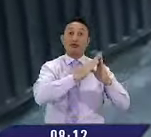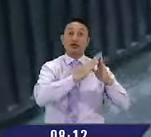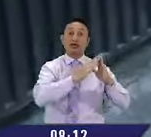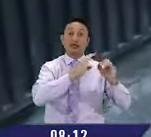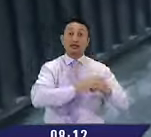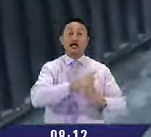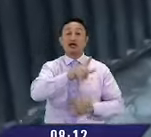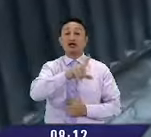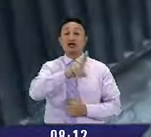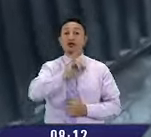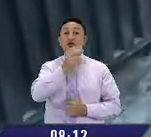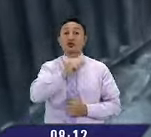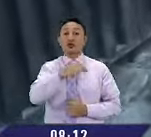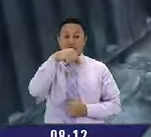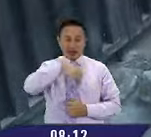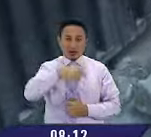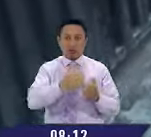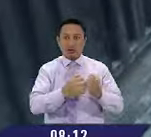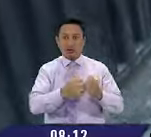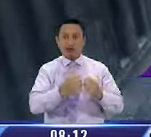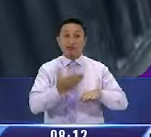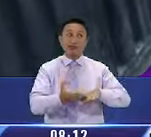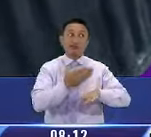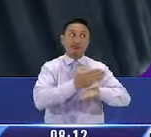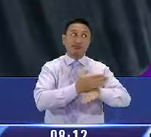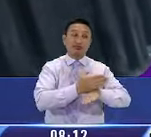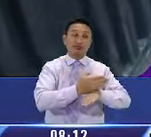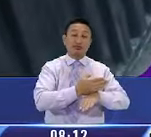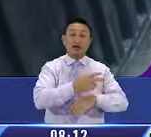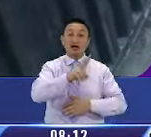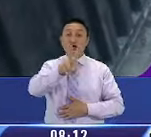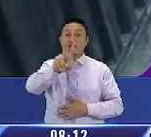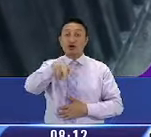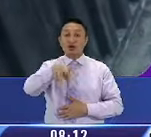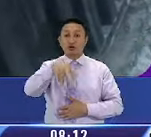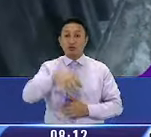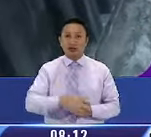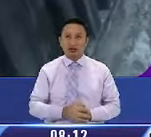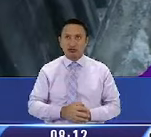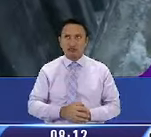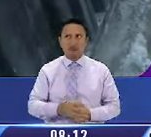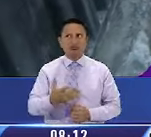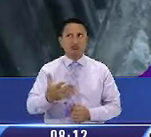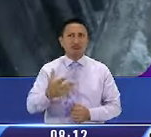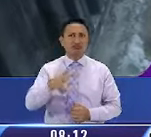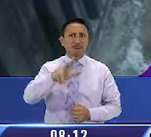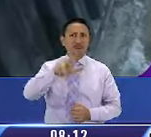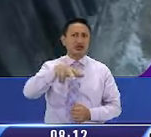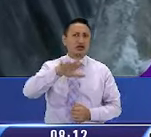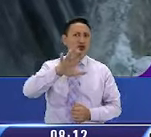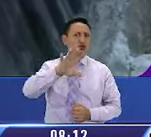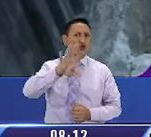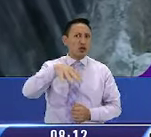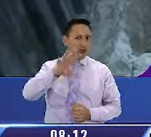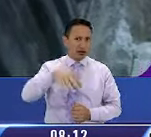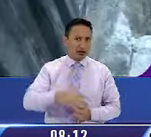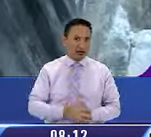Luis hay un grave inconveniente desde hace más de 2 meses, alrededor de unos 3-4 meses, dice el vecino.